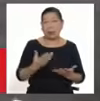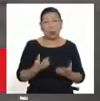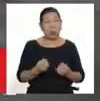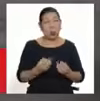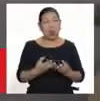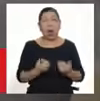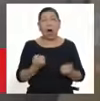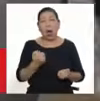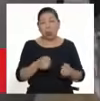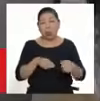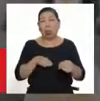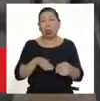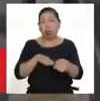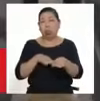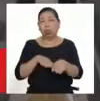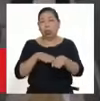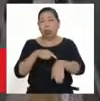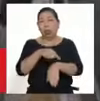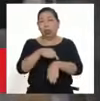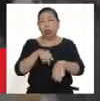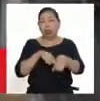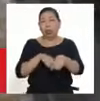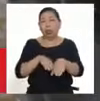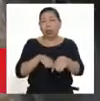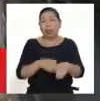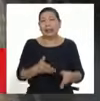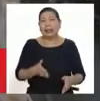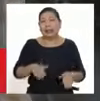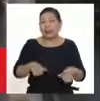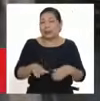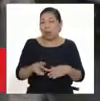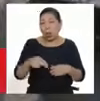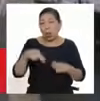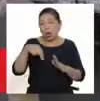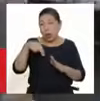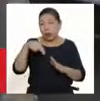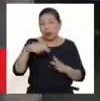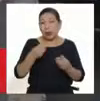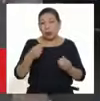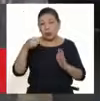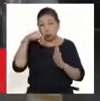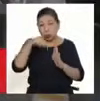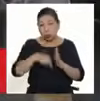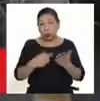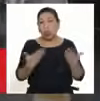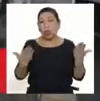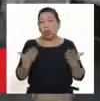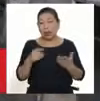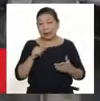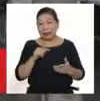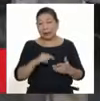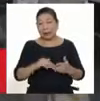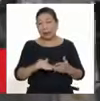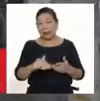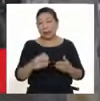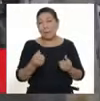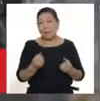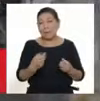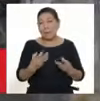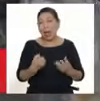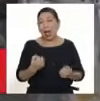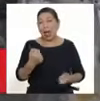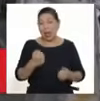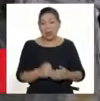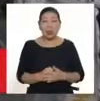gran congestión vehicular por la auxiliar en sentido norte-sur, porque por aquí es por donde están pasando gran cantidad